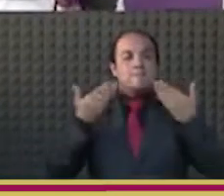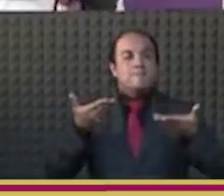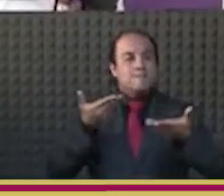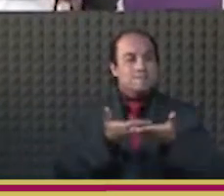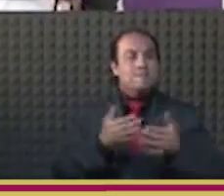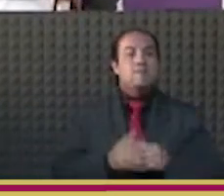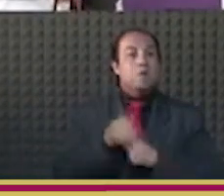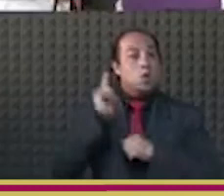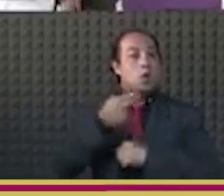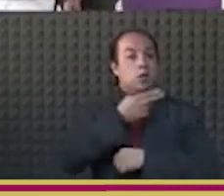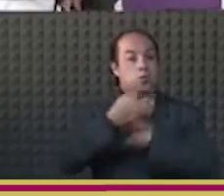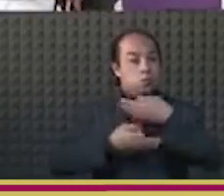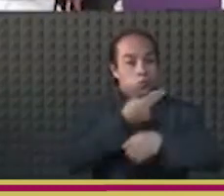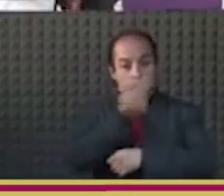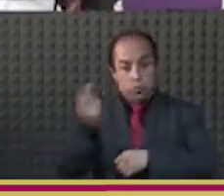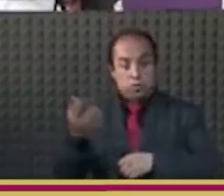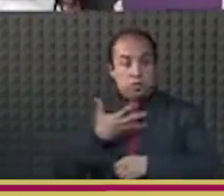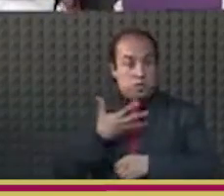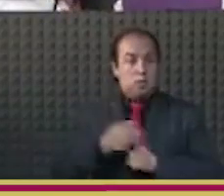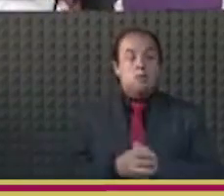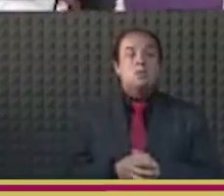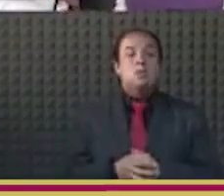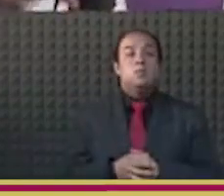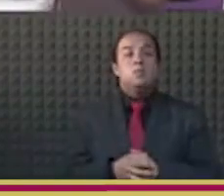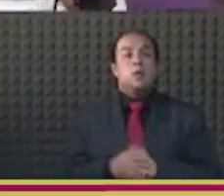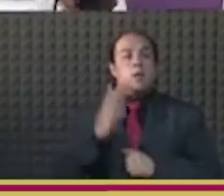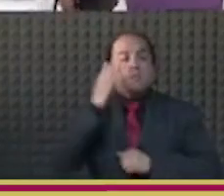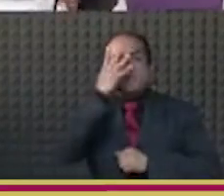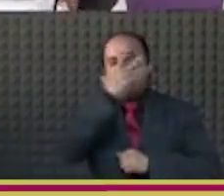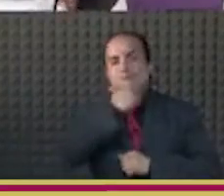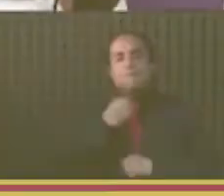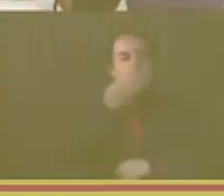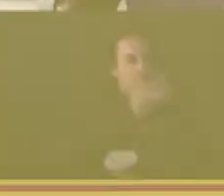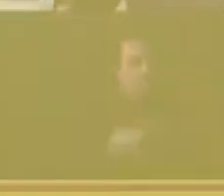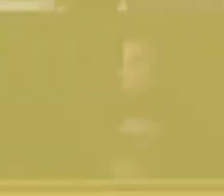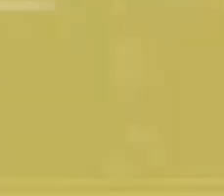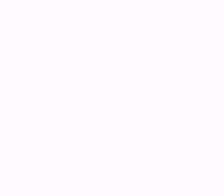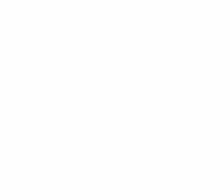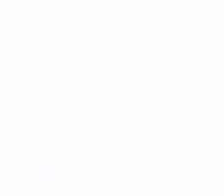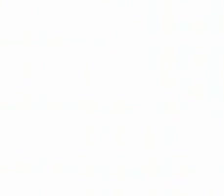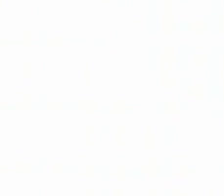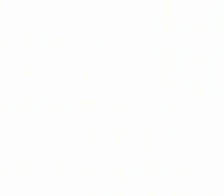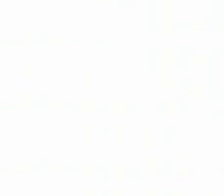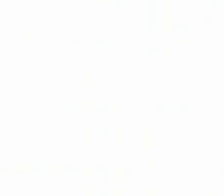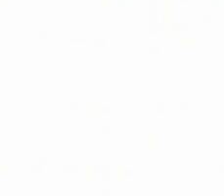asistencia, deseando que sigan teniendo todas y todos una excelente tarde.